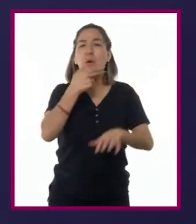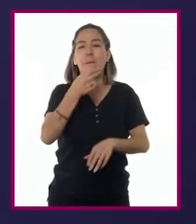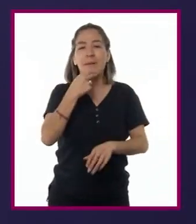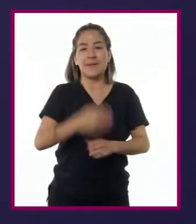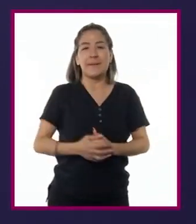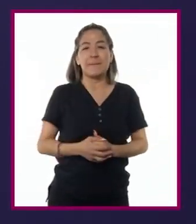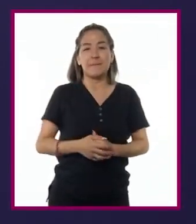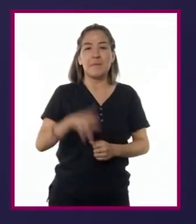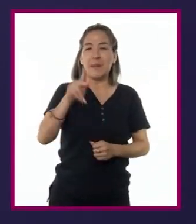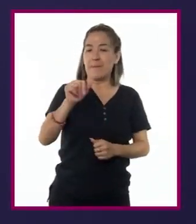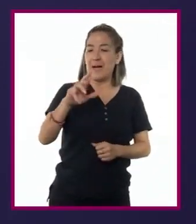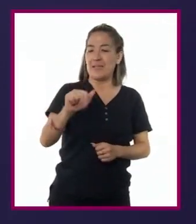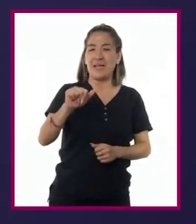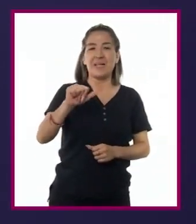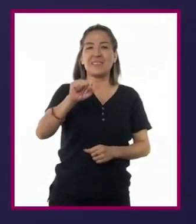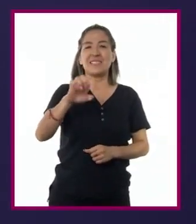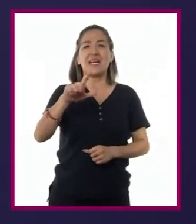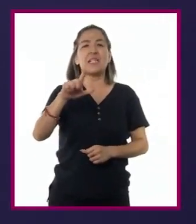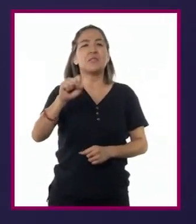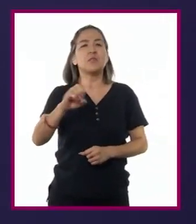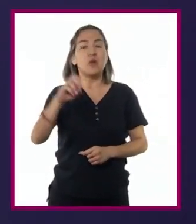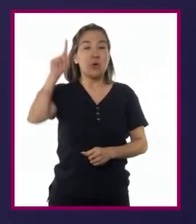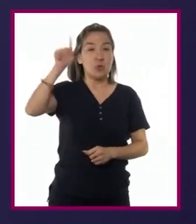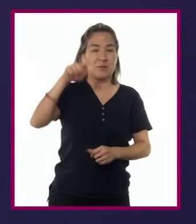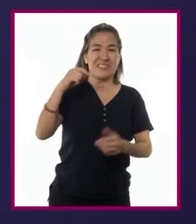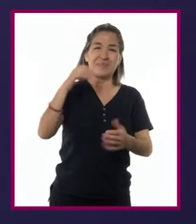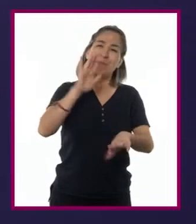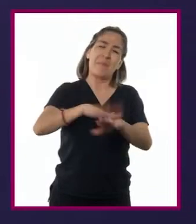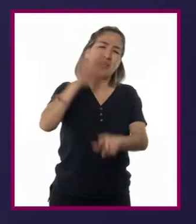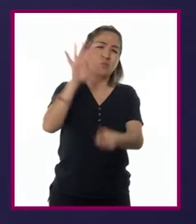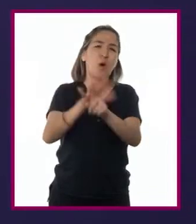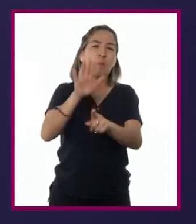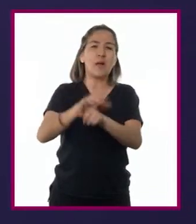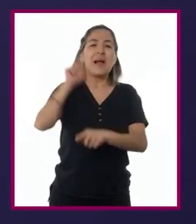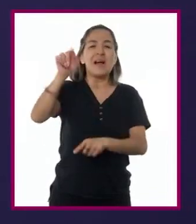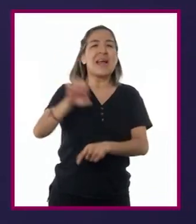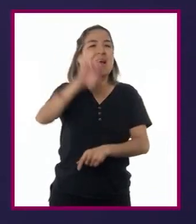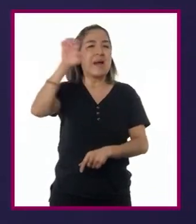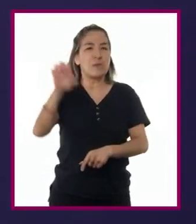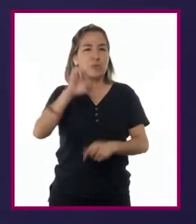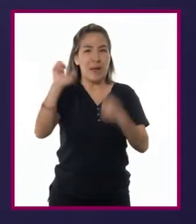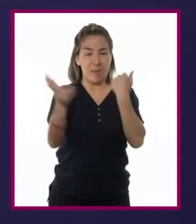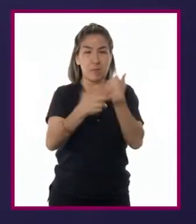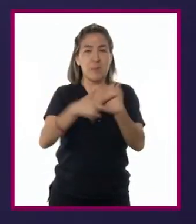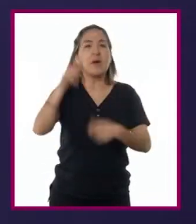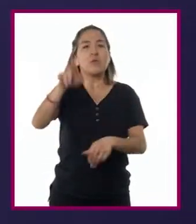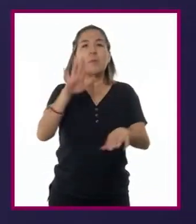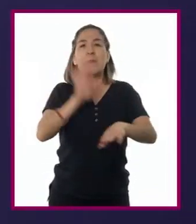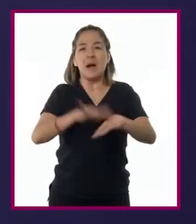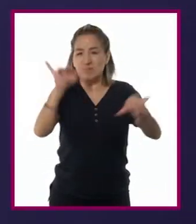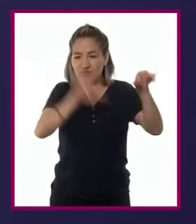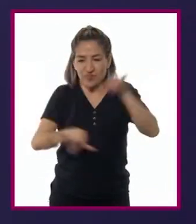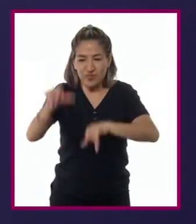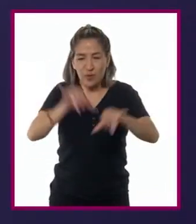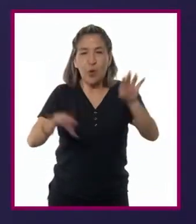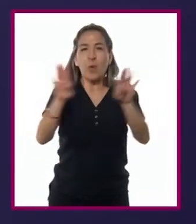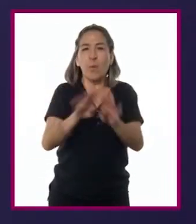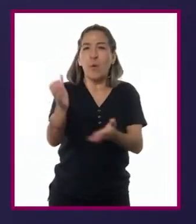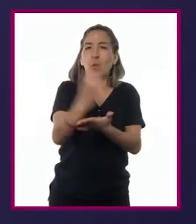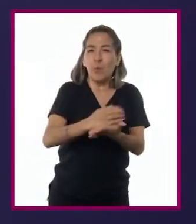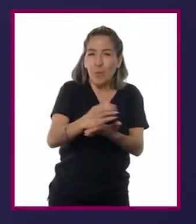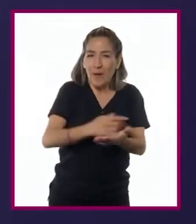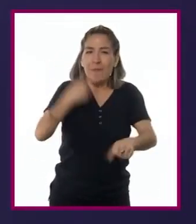conocido como Paracelso, famoso en ciudades de Europa Central por sus novedosos métodos para curar,